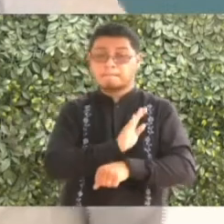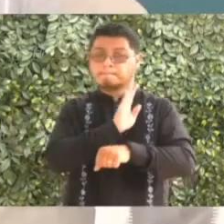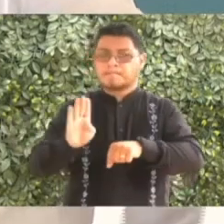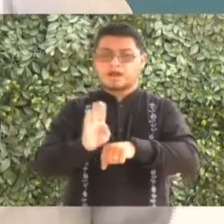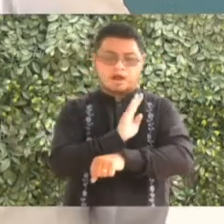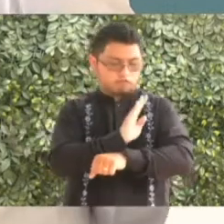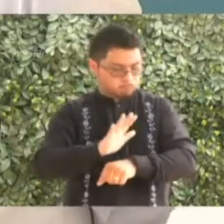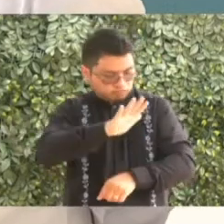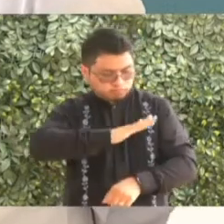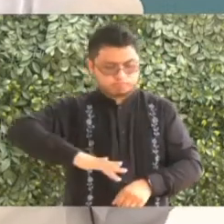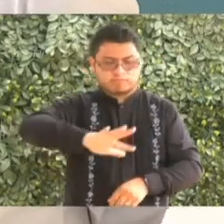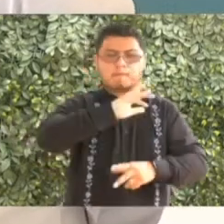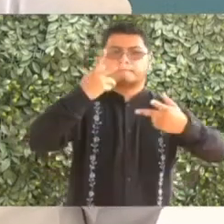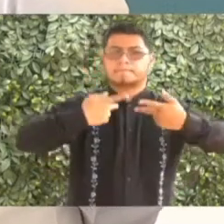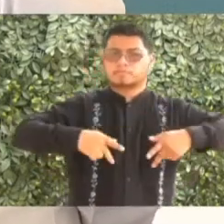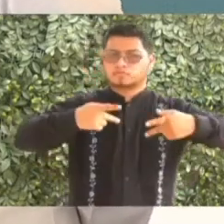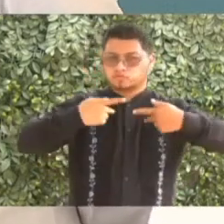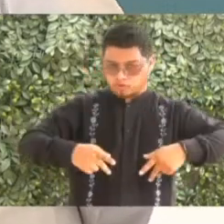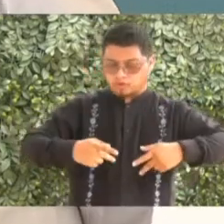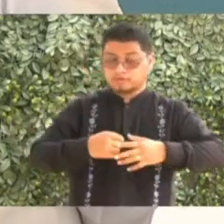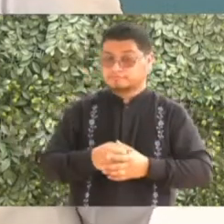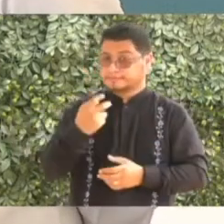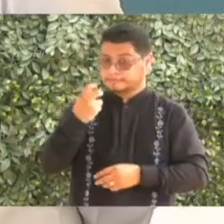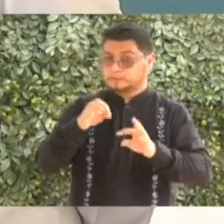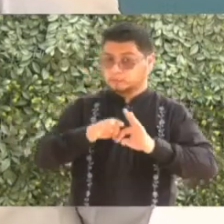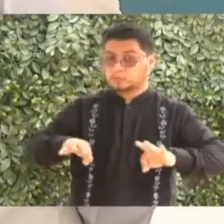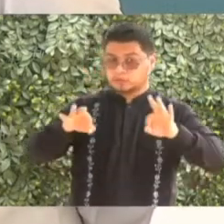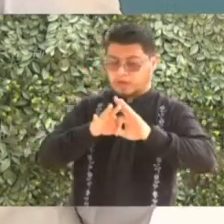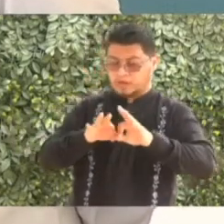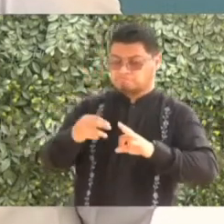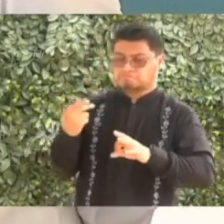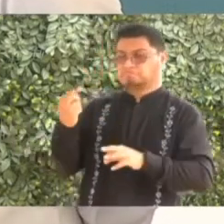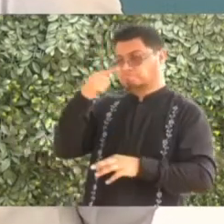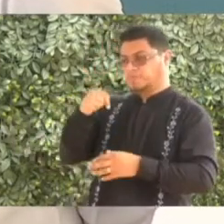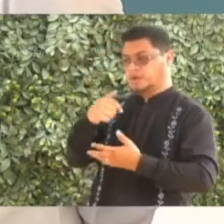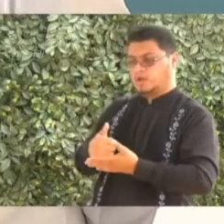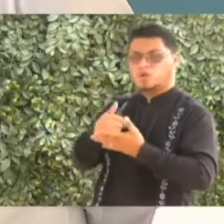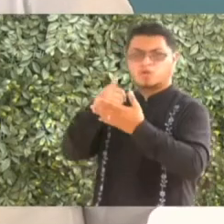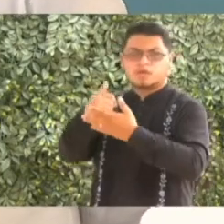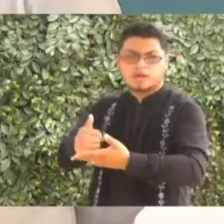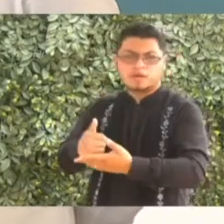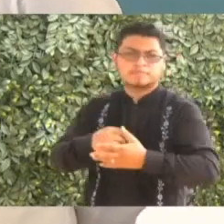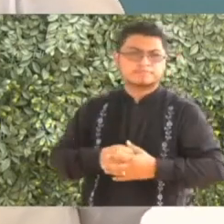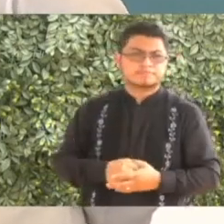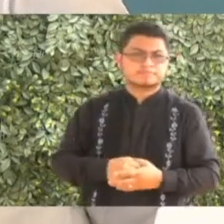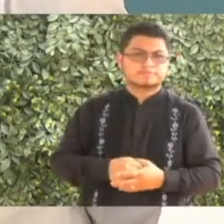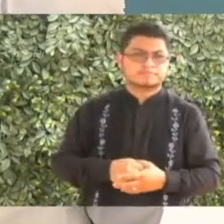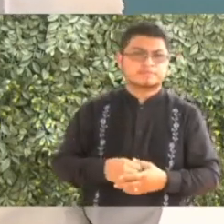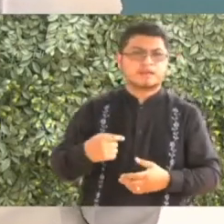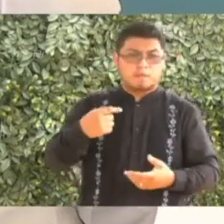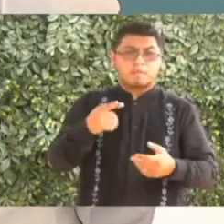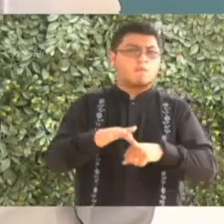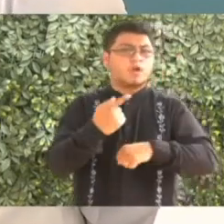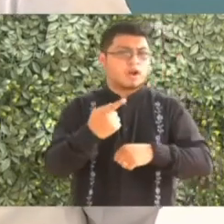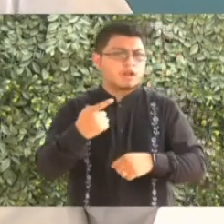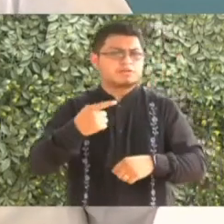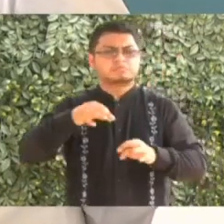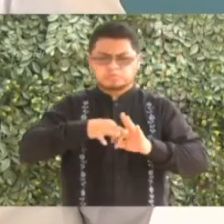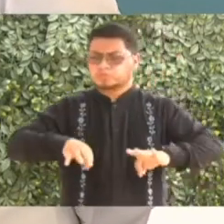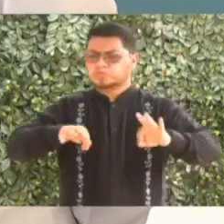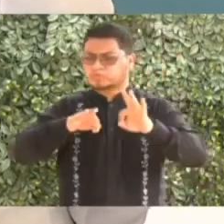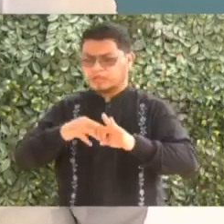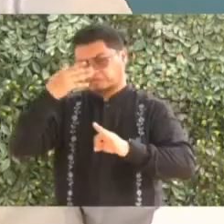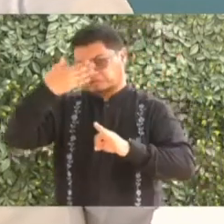la más alta ingeniería de valor y de categoría mundial, cuya infraestructura consta de viaductos ferroviarios, obras de